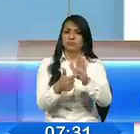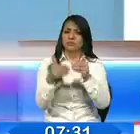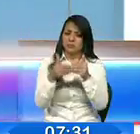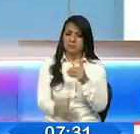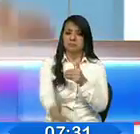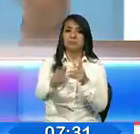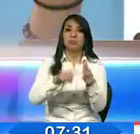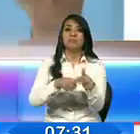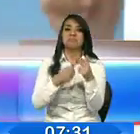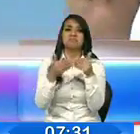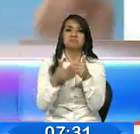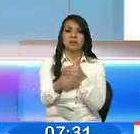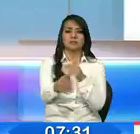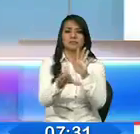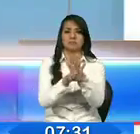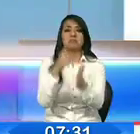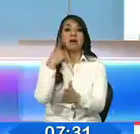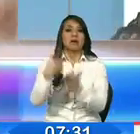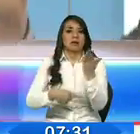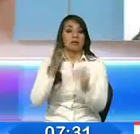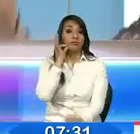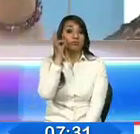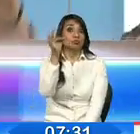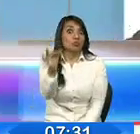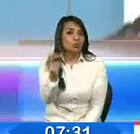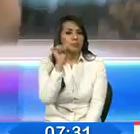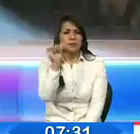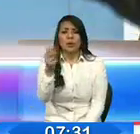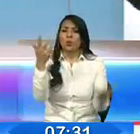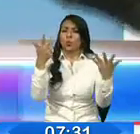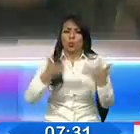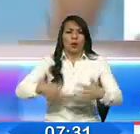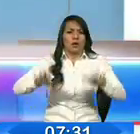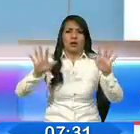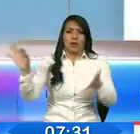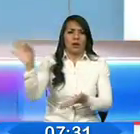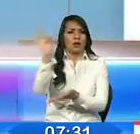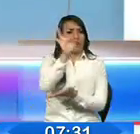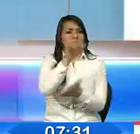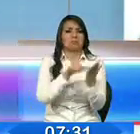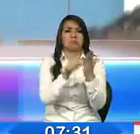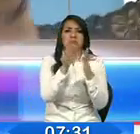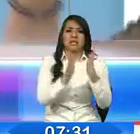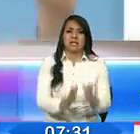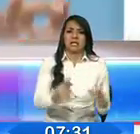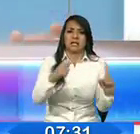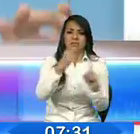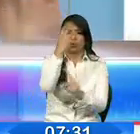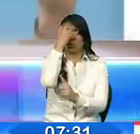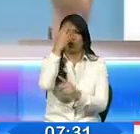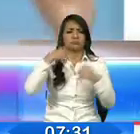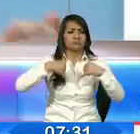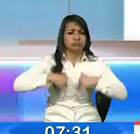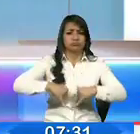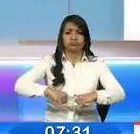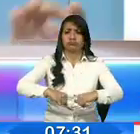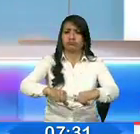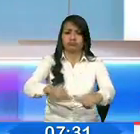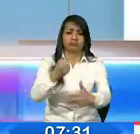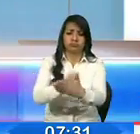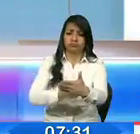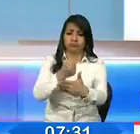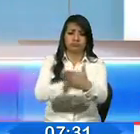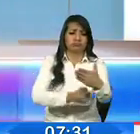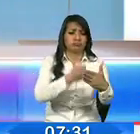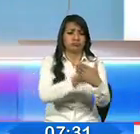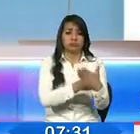ruta para que el día de mañana, venga quien venga a ocupar ese puesto de ministro, se continúe con el combate en contra